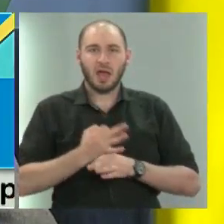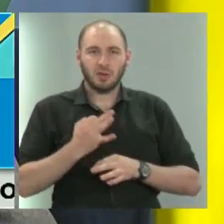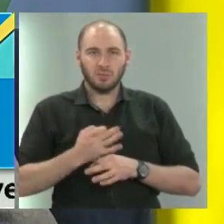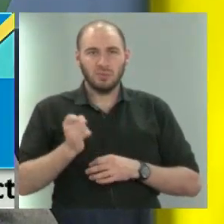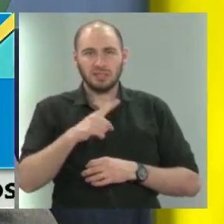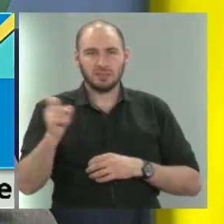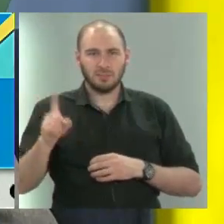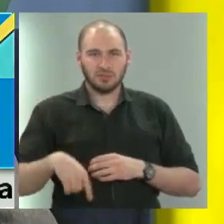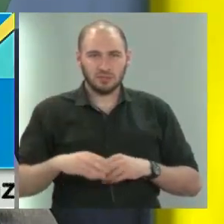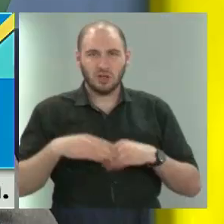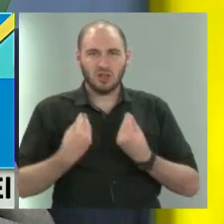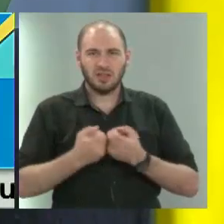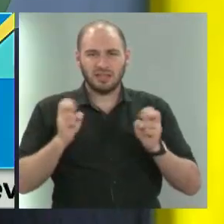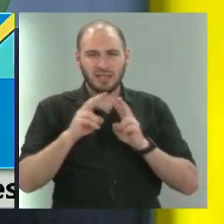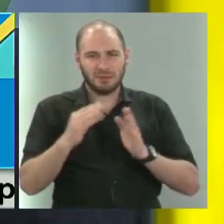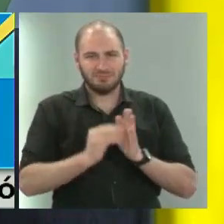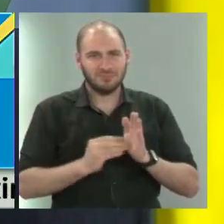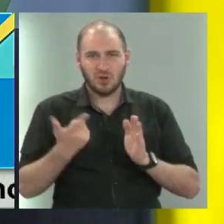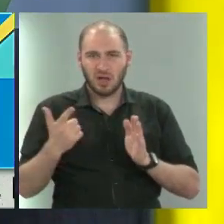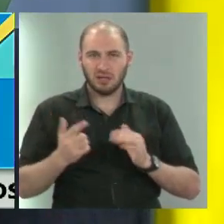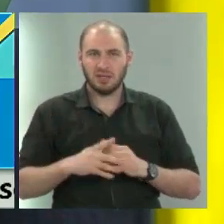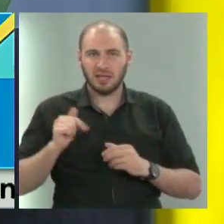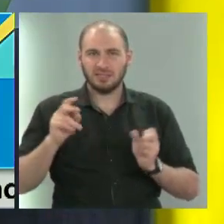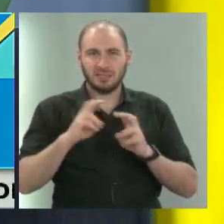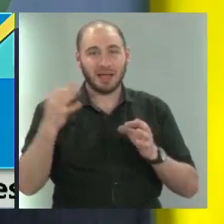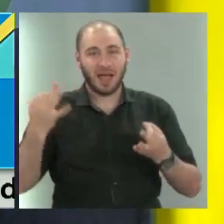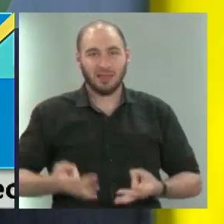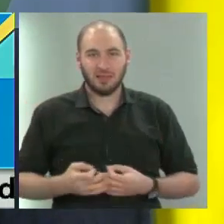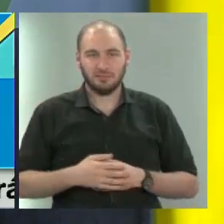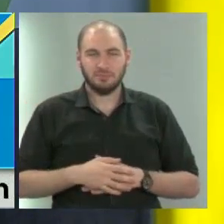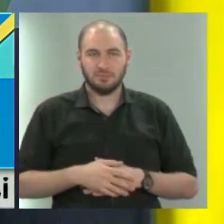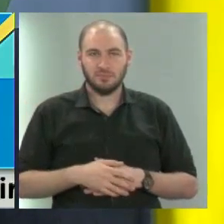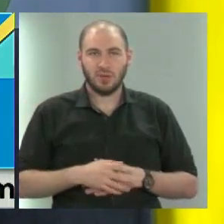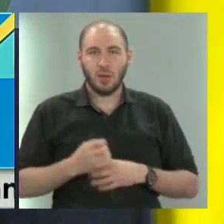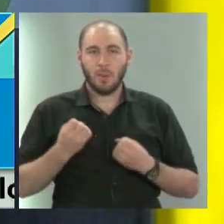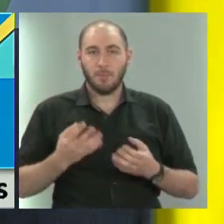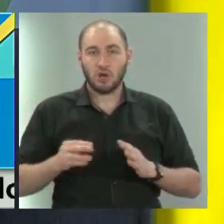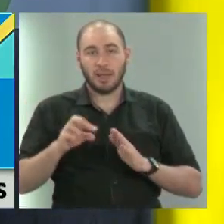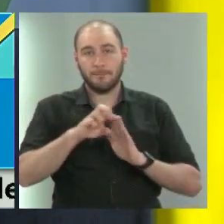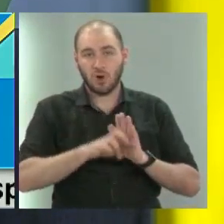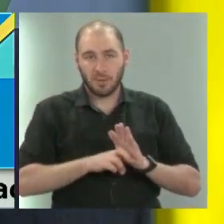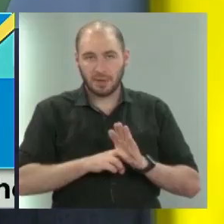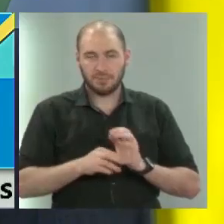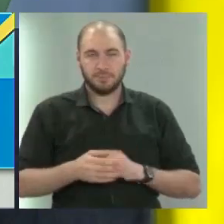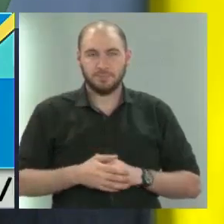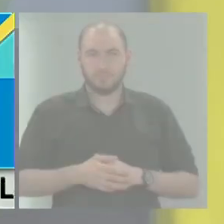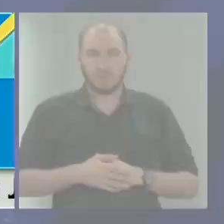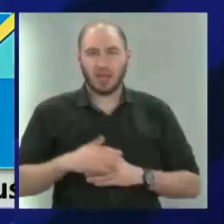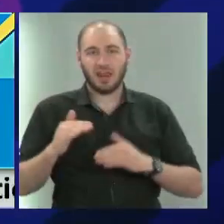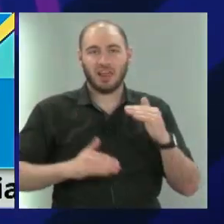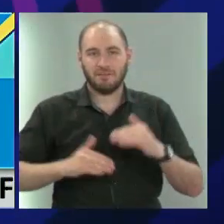al 100% de contenidos curriculares. Eso tiene que ver mucho con la calidad, porque si está programada para cierto